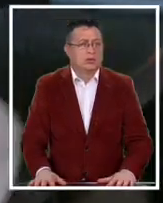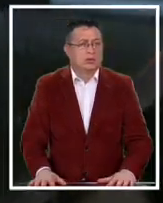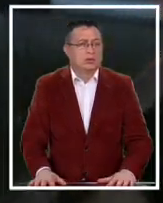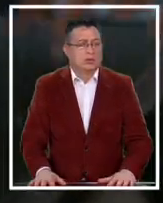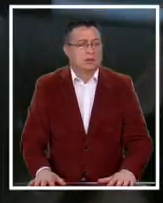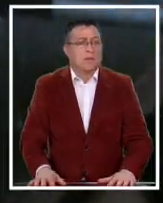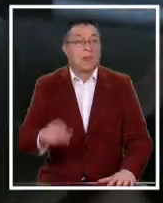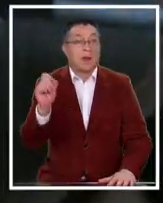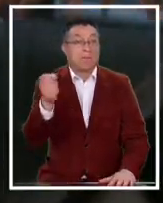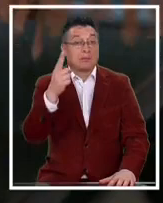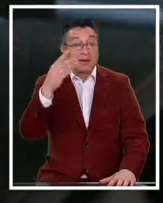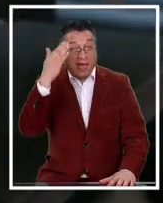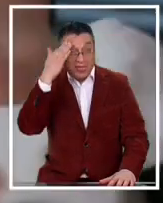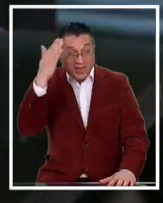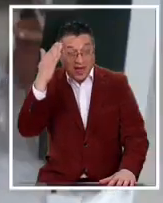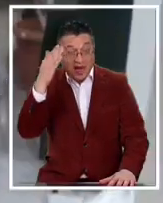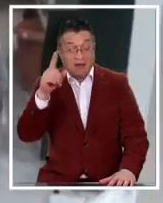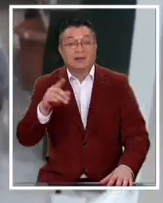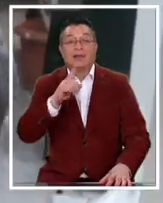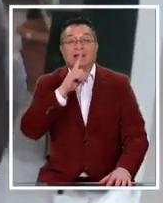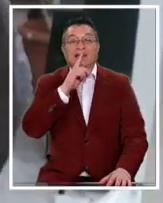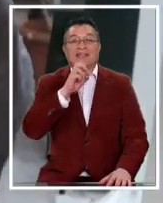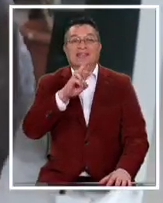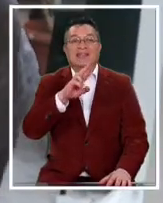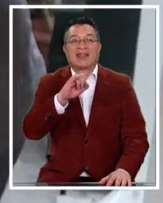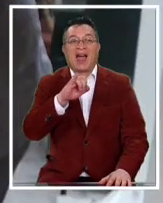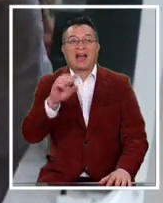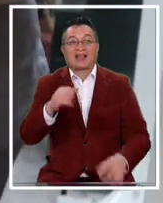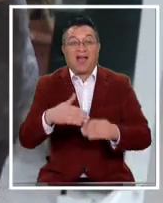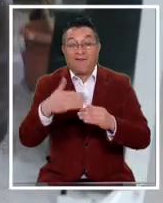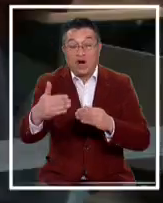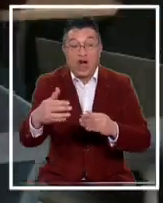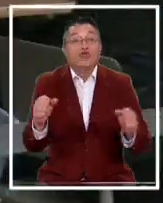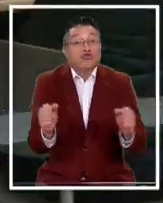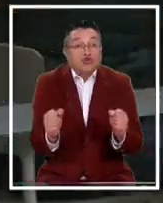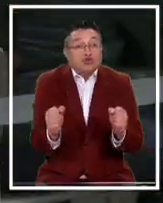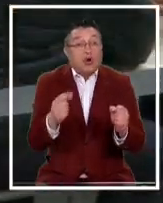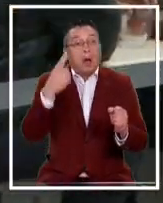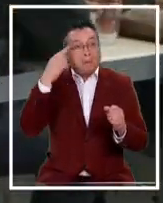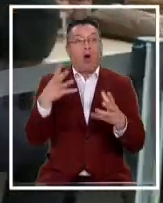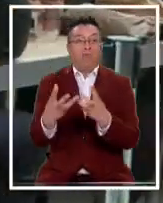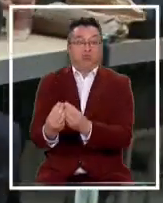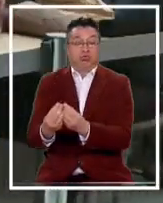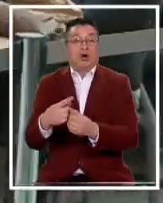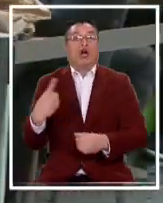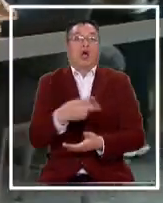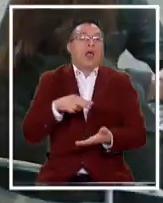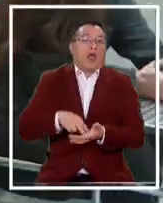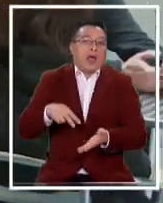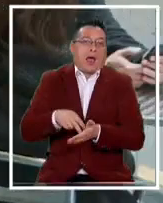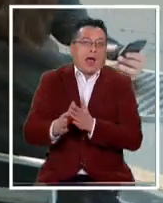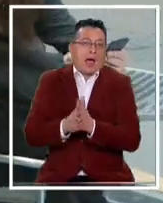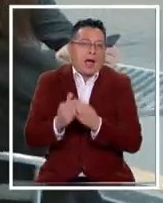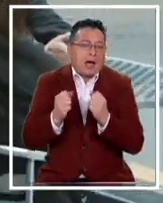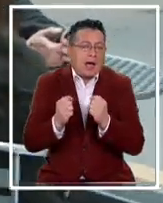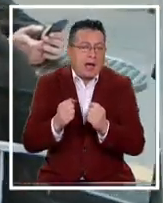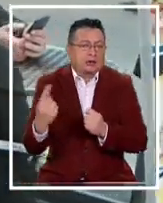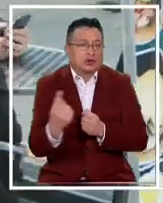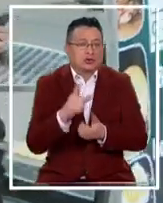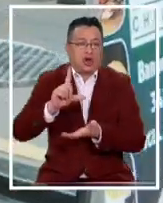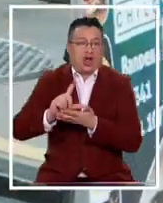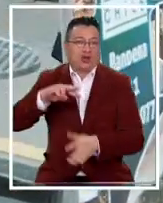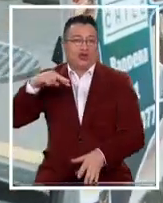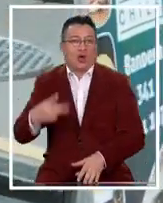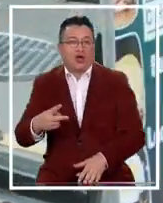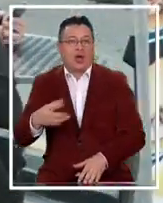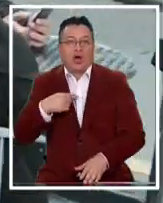En la primera jornada, la mayoría de las terrazas estaban llenas a pesar del frío, lo que provoca esperanza en sus locatarios, que aseguran no